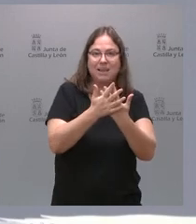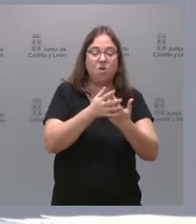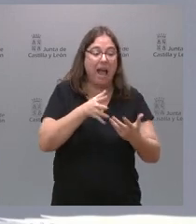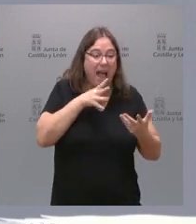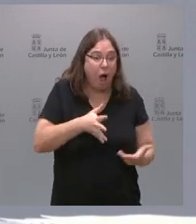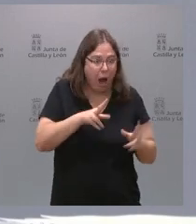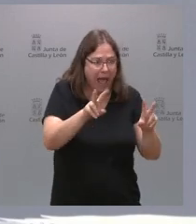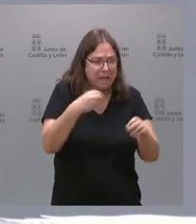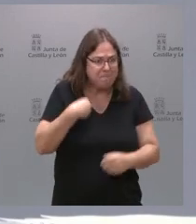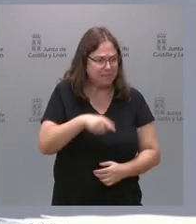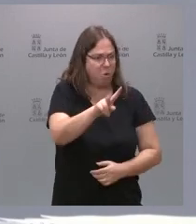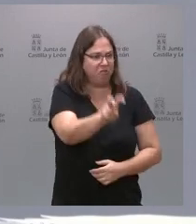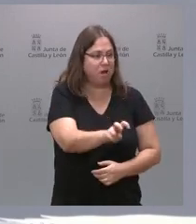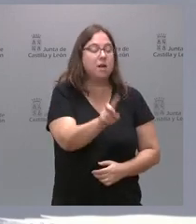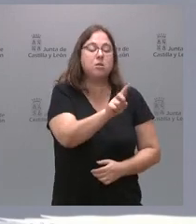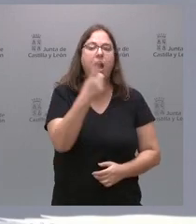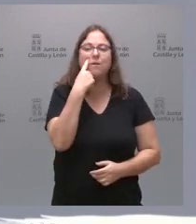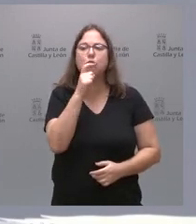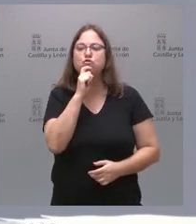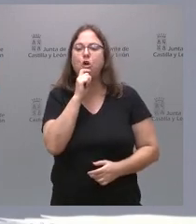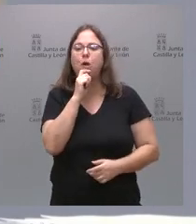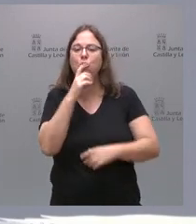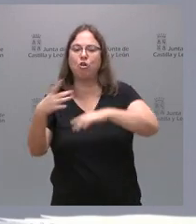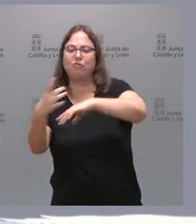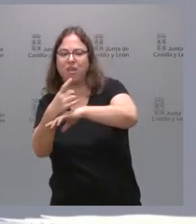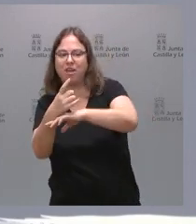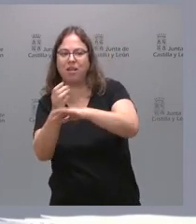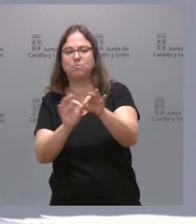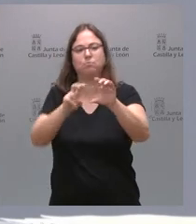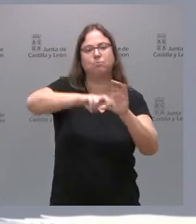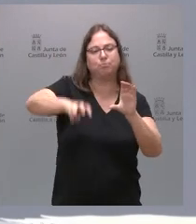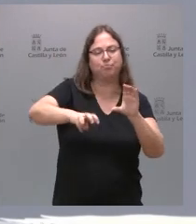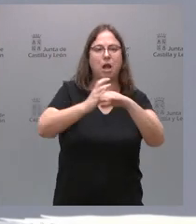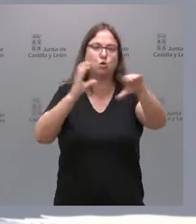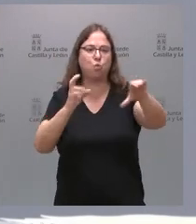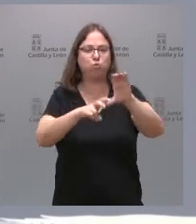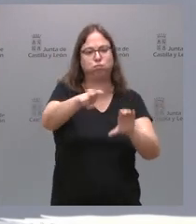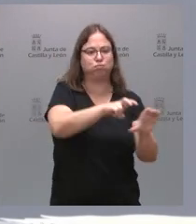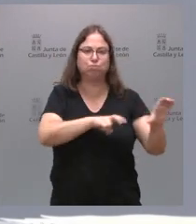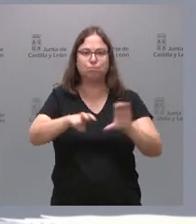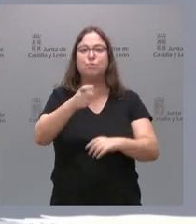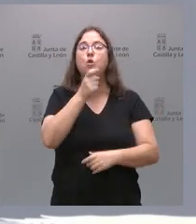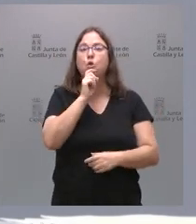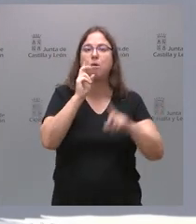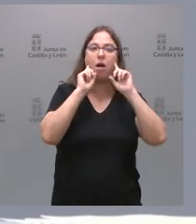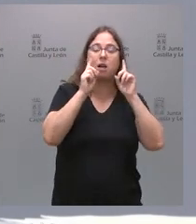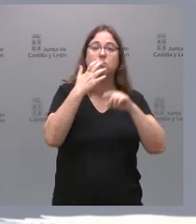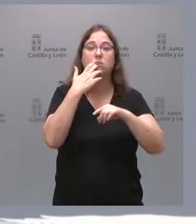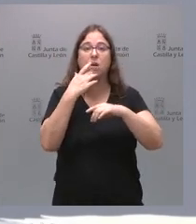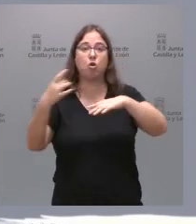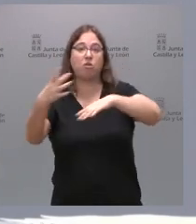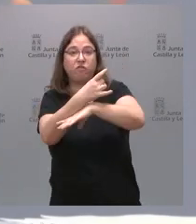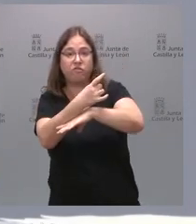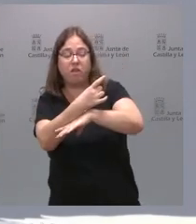físicos actuales y más sino ver también esa intermodalidad y cuando facilitar el traslado de Los viajeros en su caso desde la estación de trenes